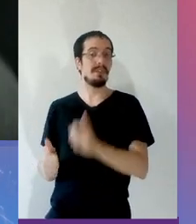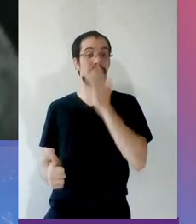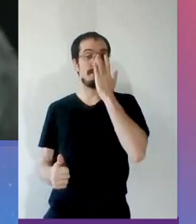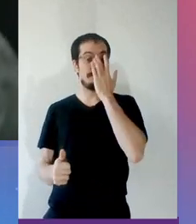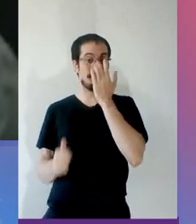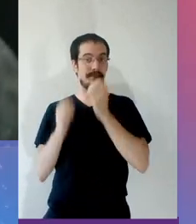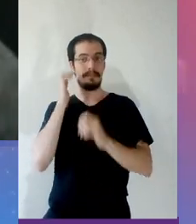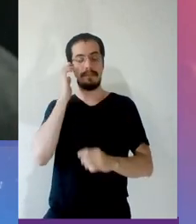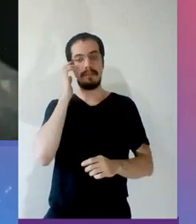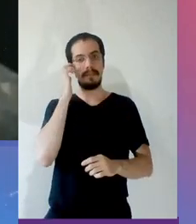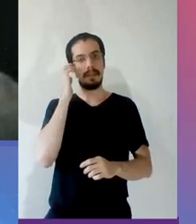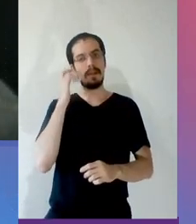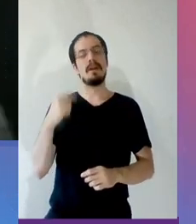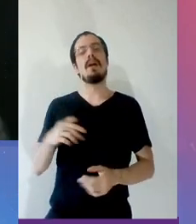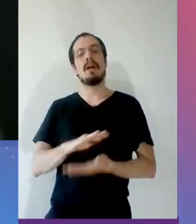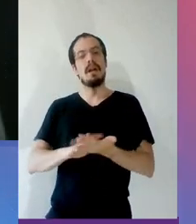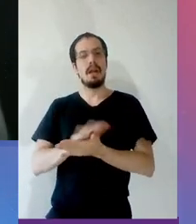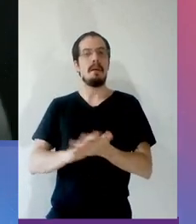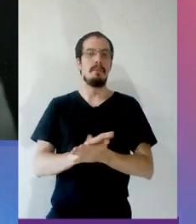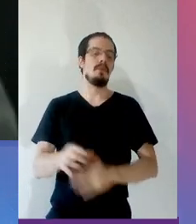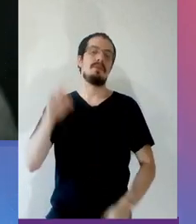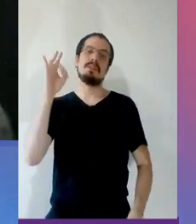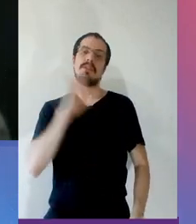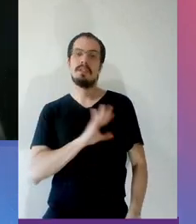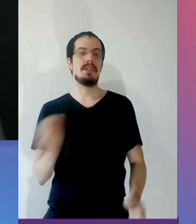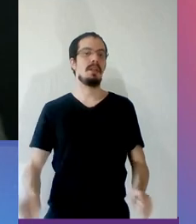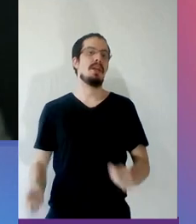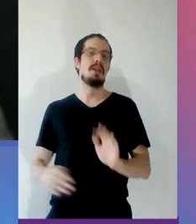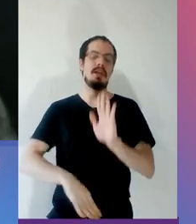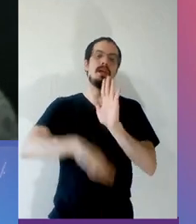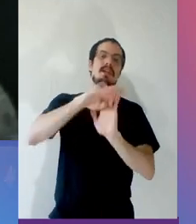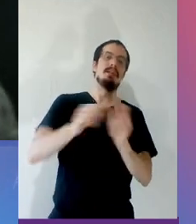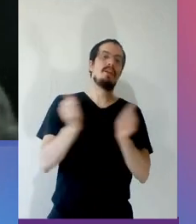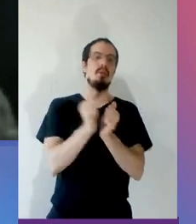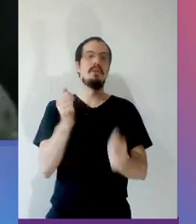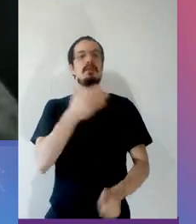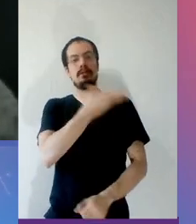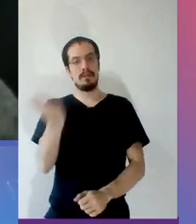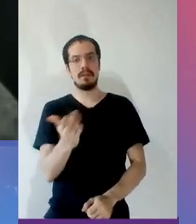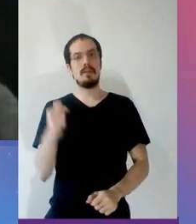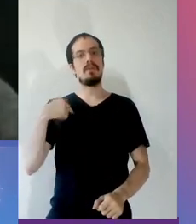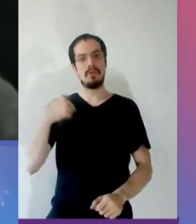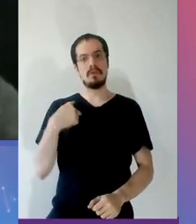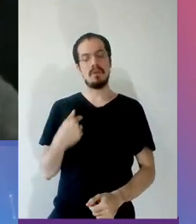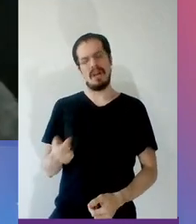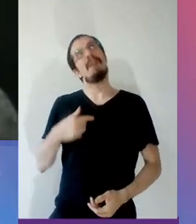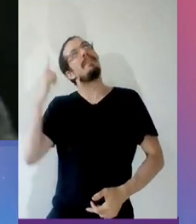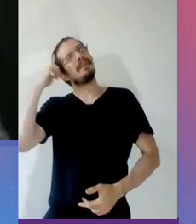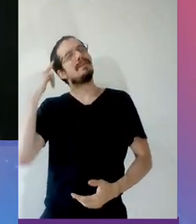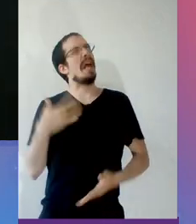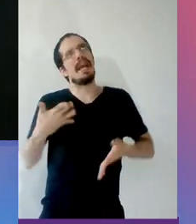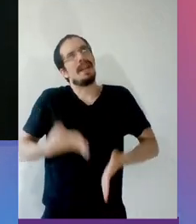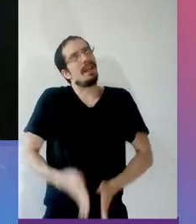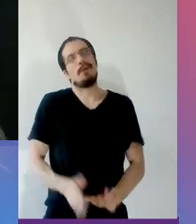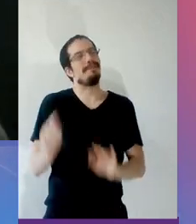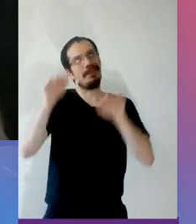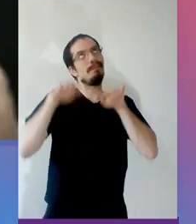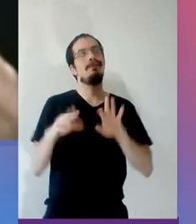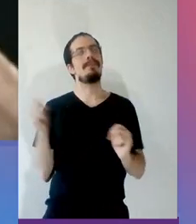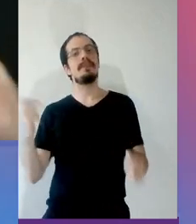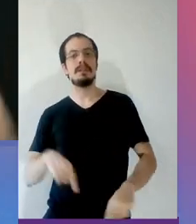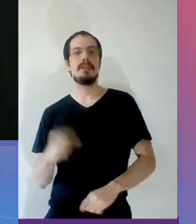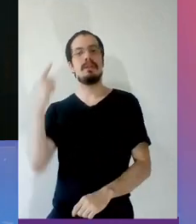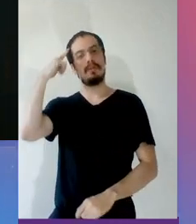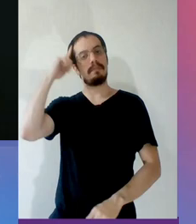Crece Contigo porque es parte de mi vida, es parte de, como un hijo, dijéramos. Sin embargo, creo que hay que mirar